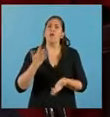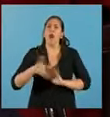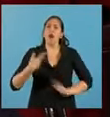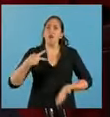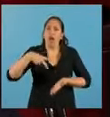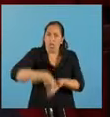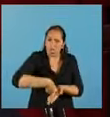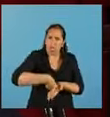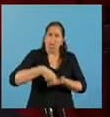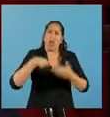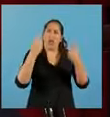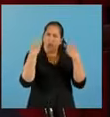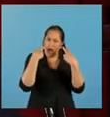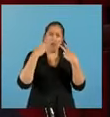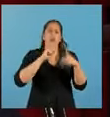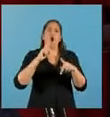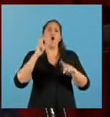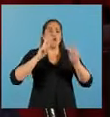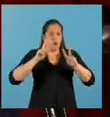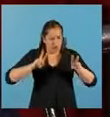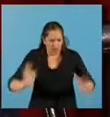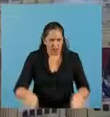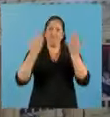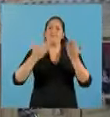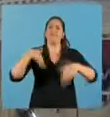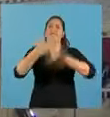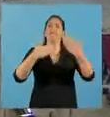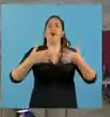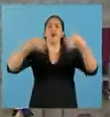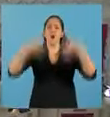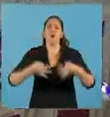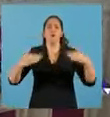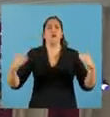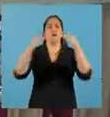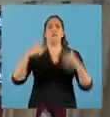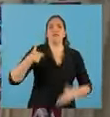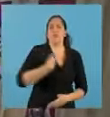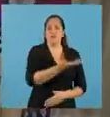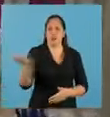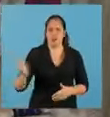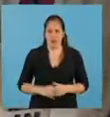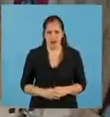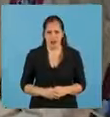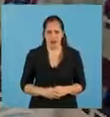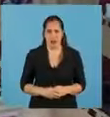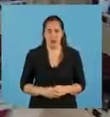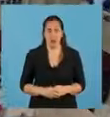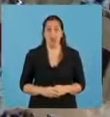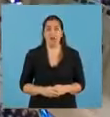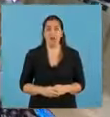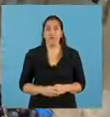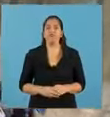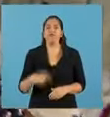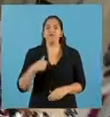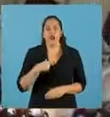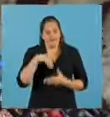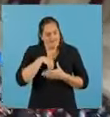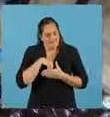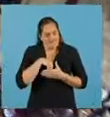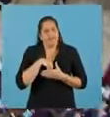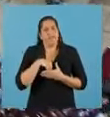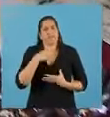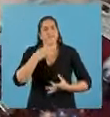en rumbo del crecimiento con justicia social. Con ese espíritu y esa convicción, vengo a hablarle a la Argentina